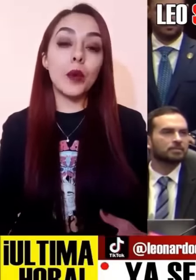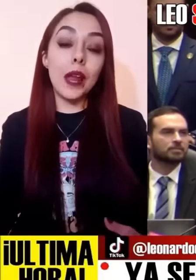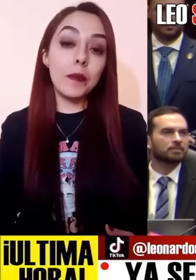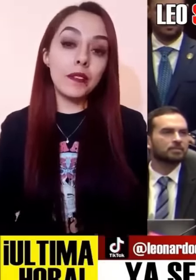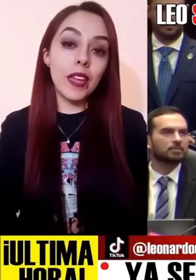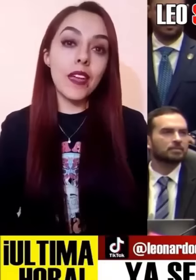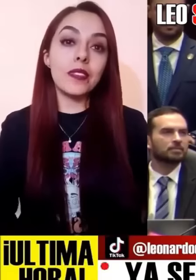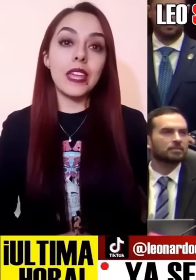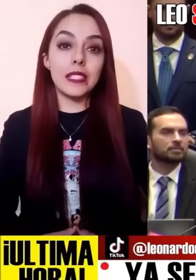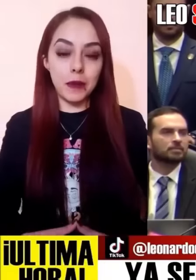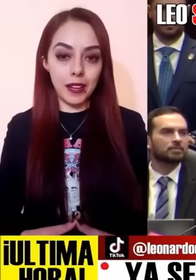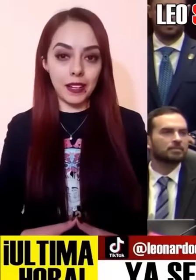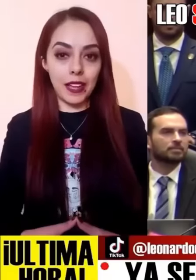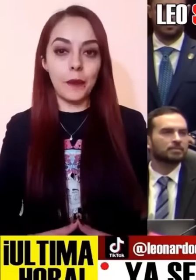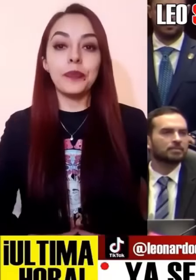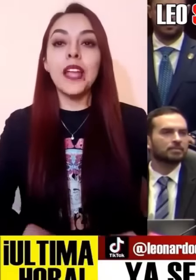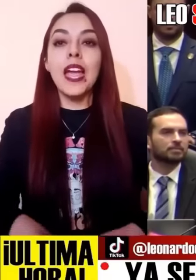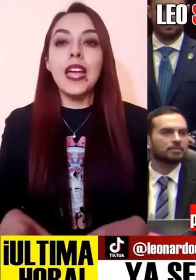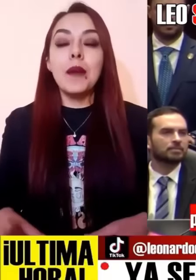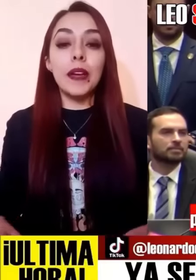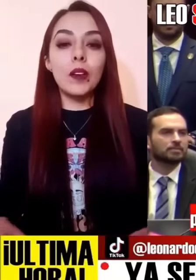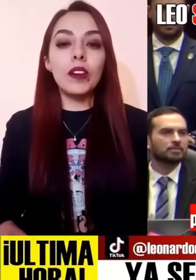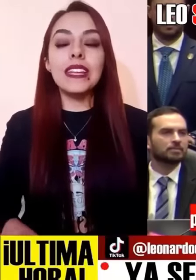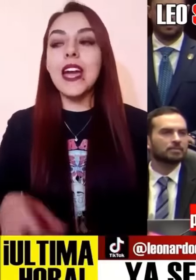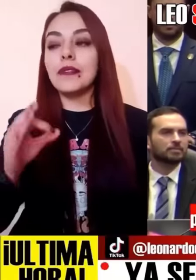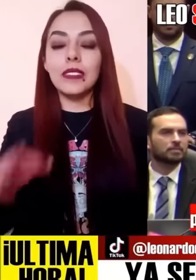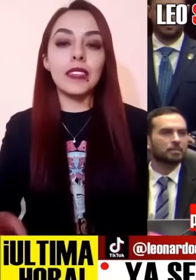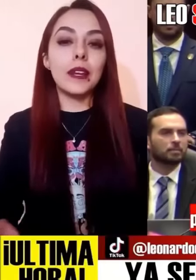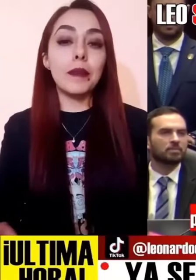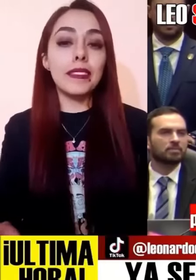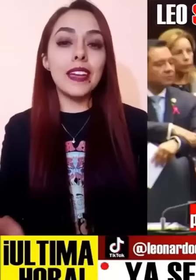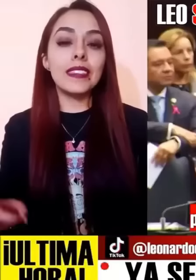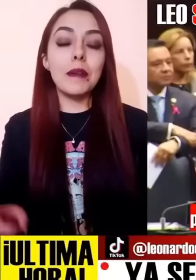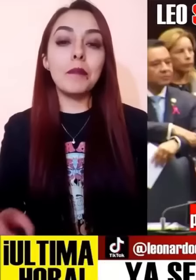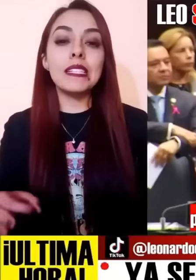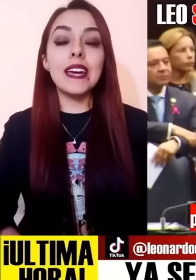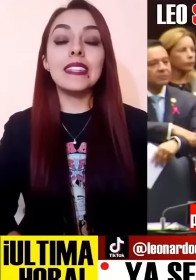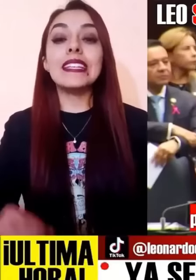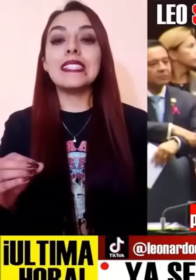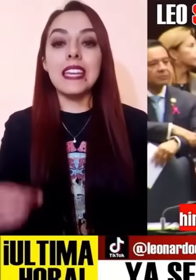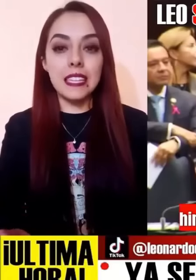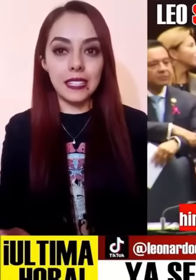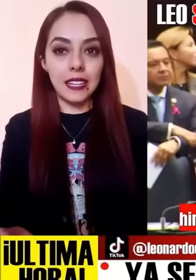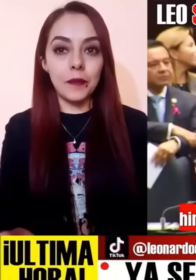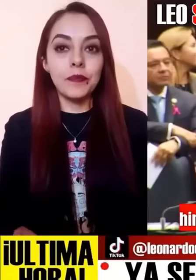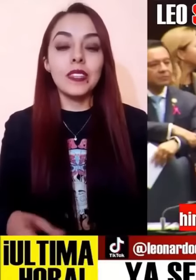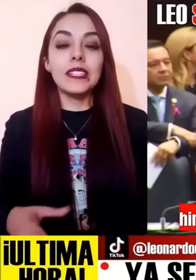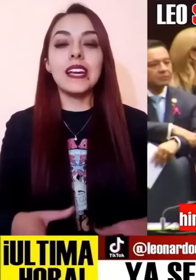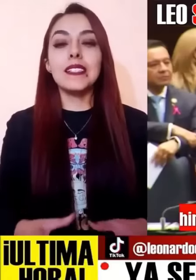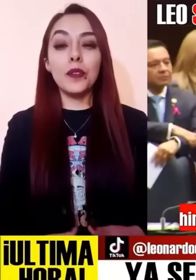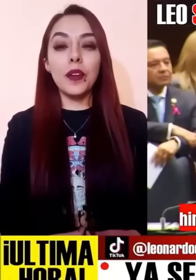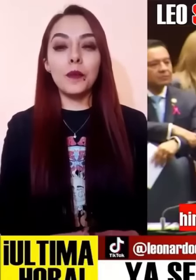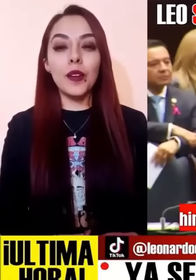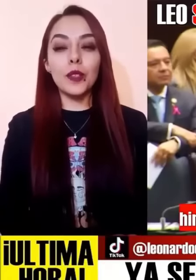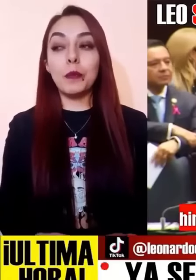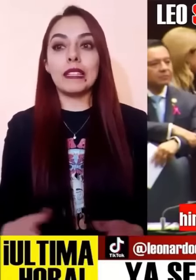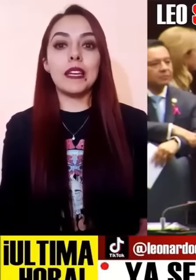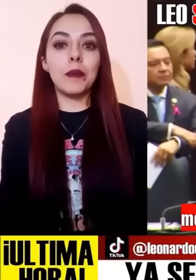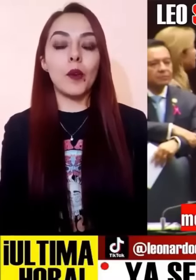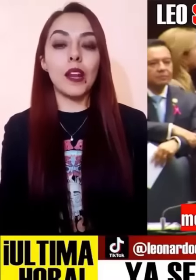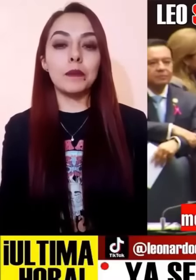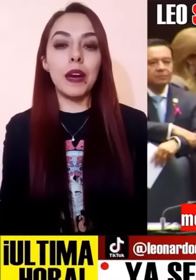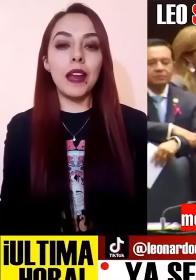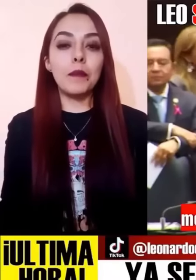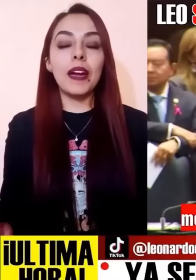esta moralmente desbancada. Pero ni ante tremenda tempestad se hincan. Si así fueran buenos para